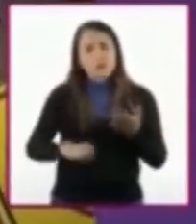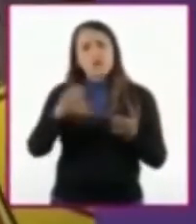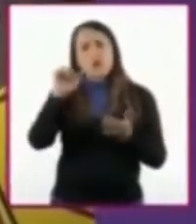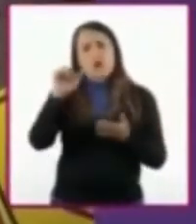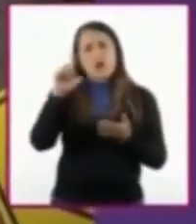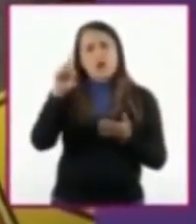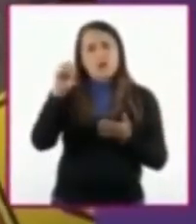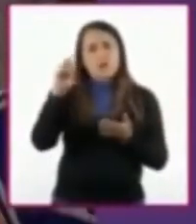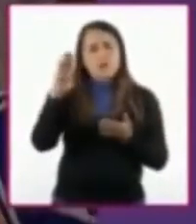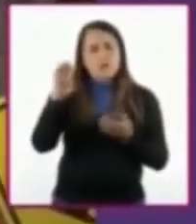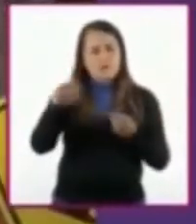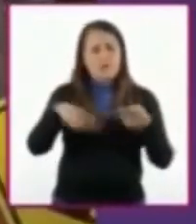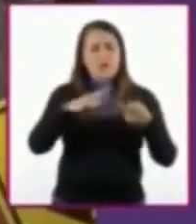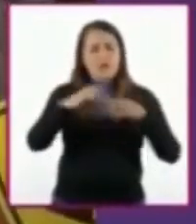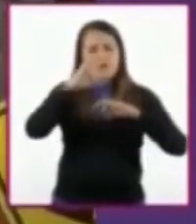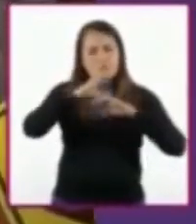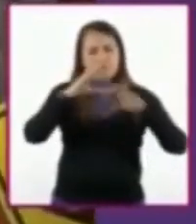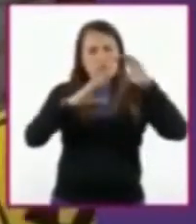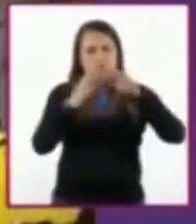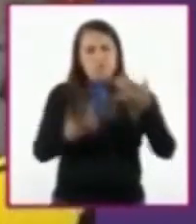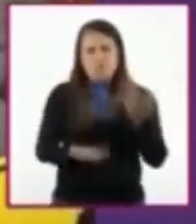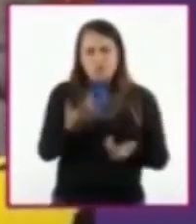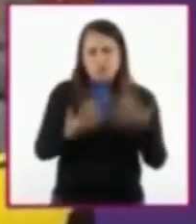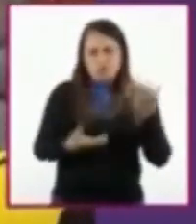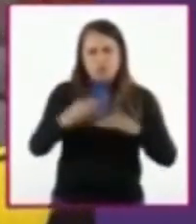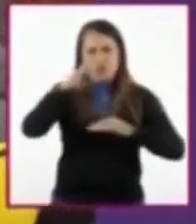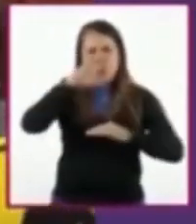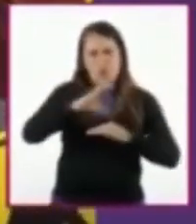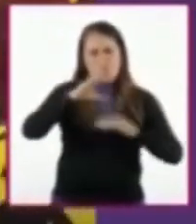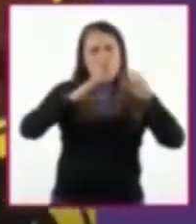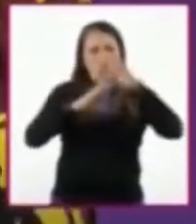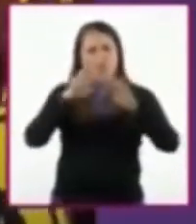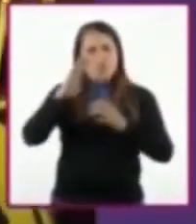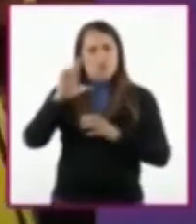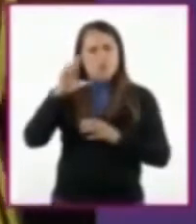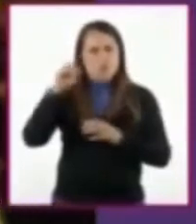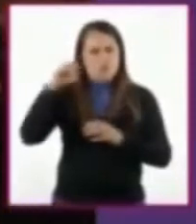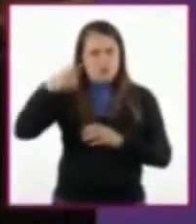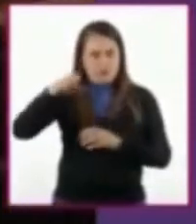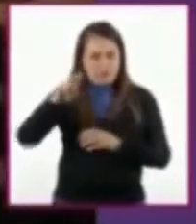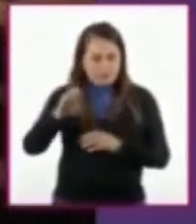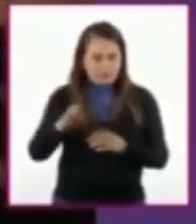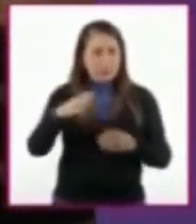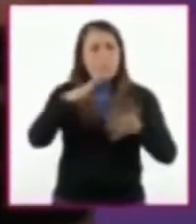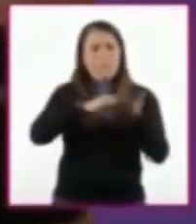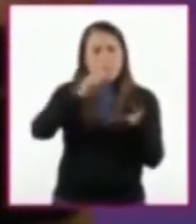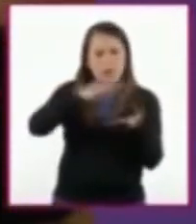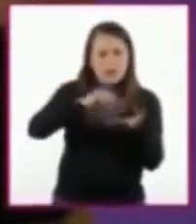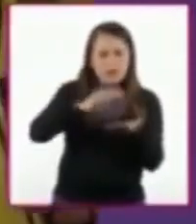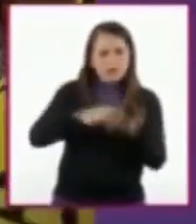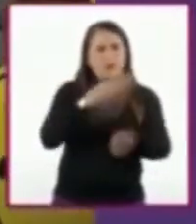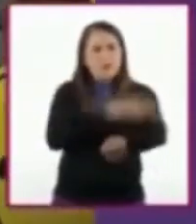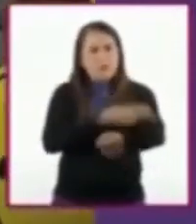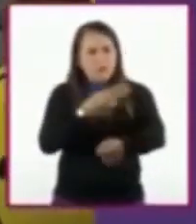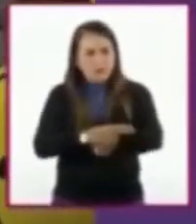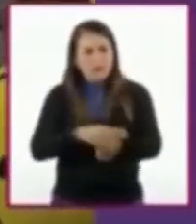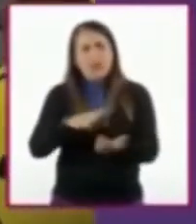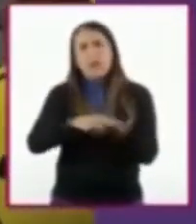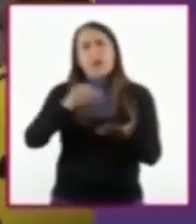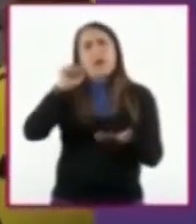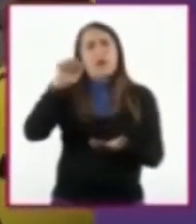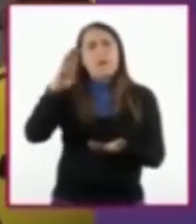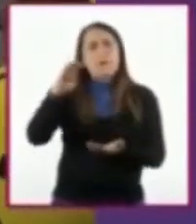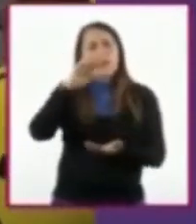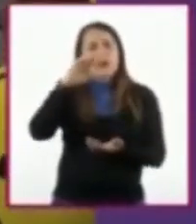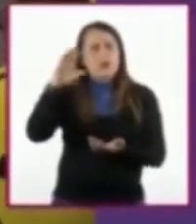adobe, ladrillos cocidos, bloques de concreto, madera, arena, barro y